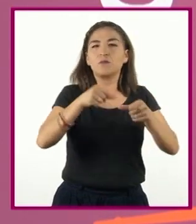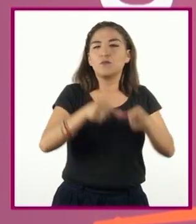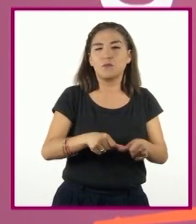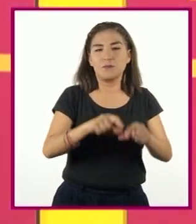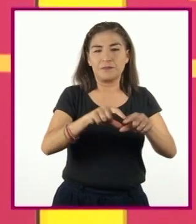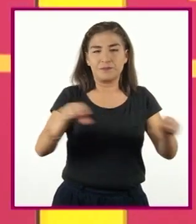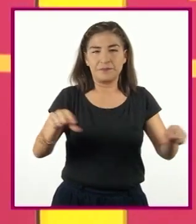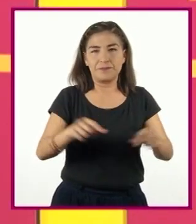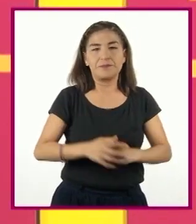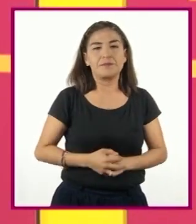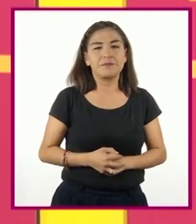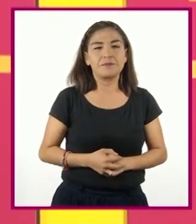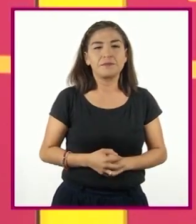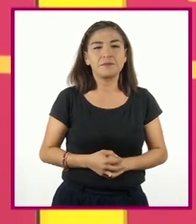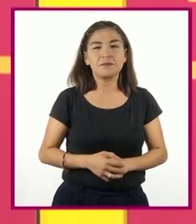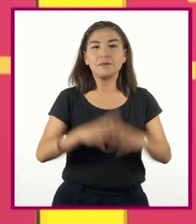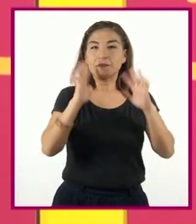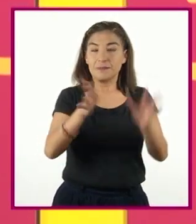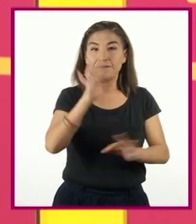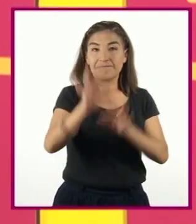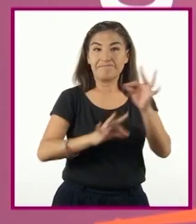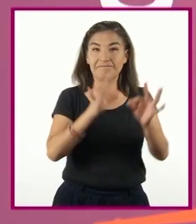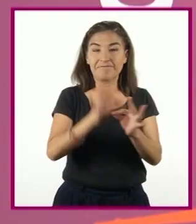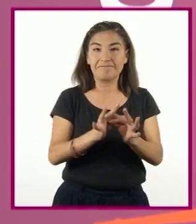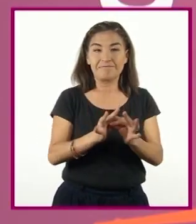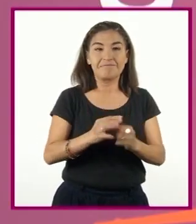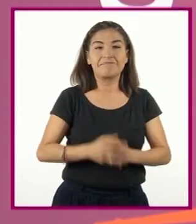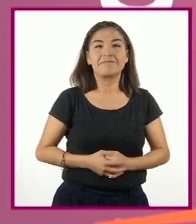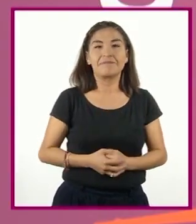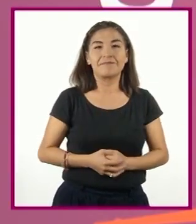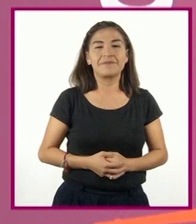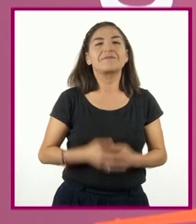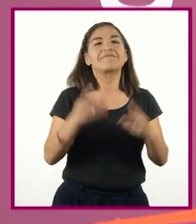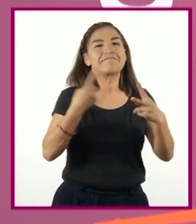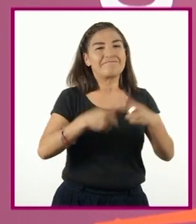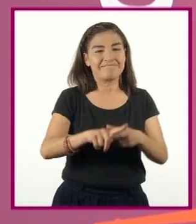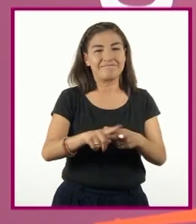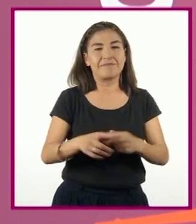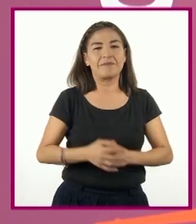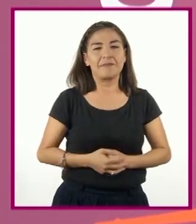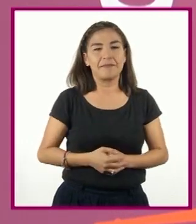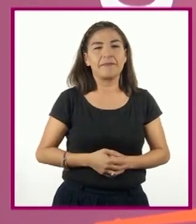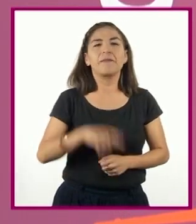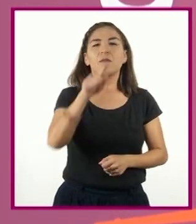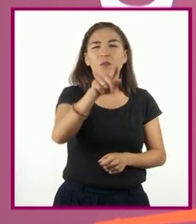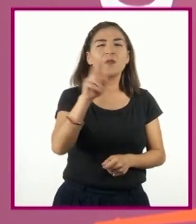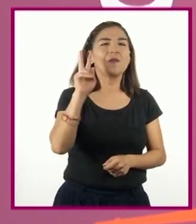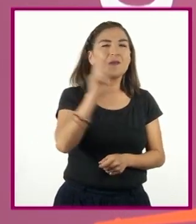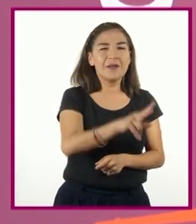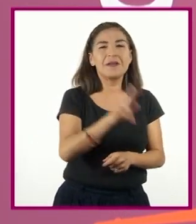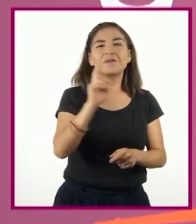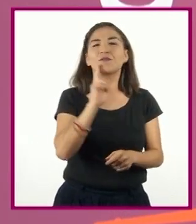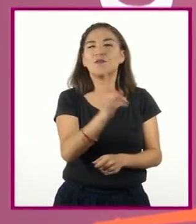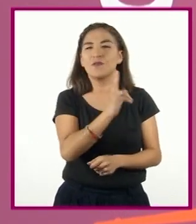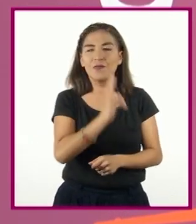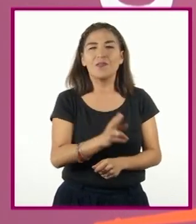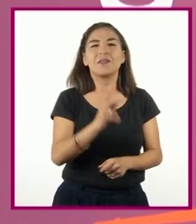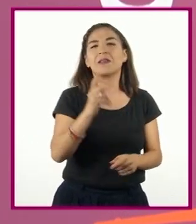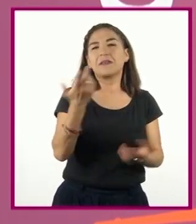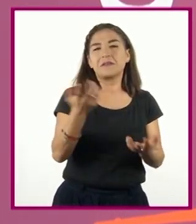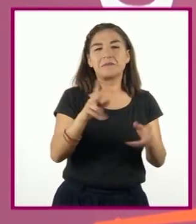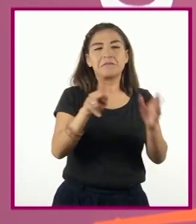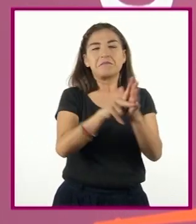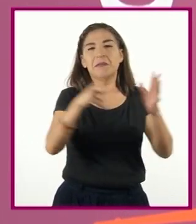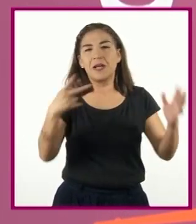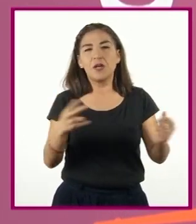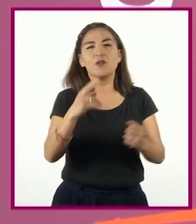regleta. ¿Listas y listos? Comencemos. Como habrán escuchado en noticieros, leído en